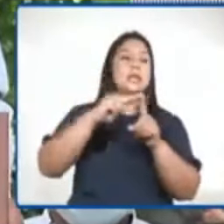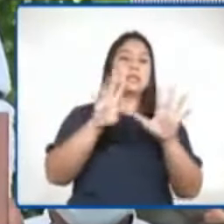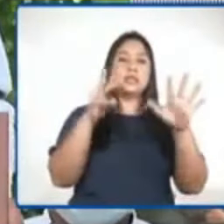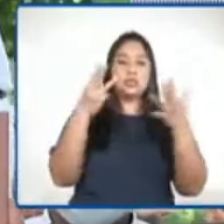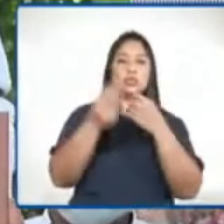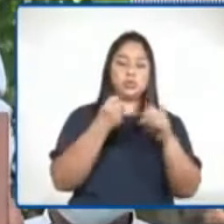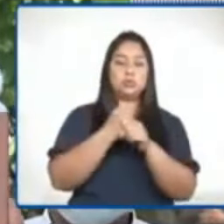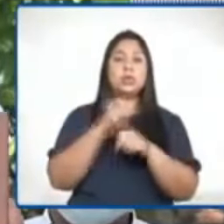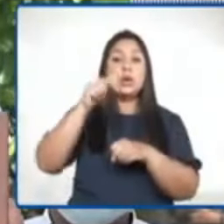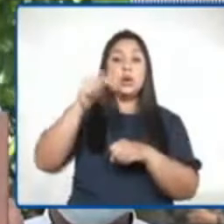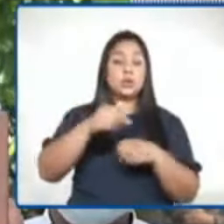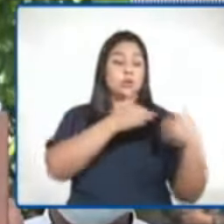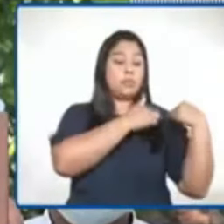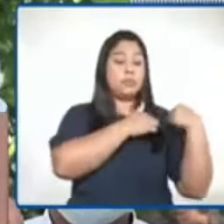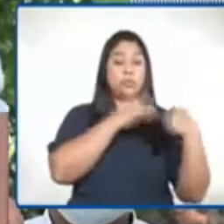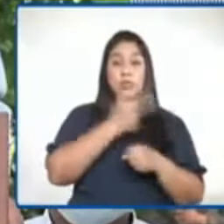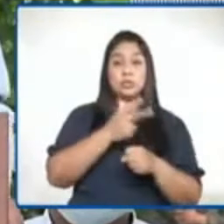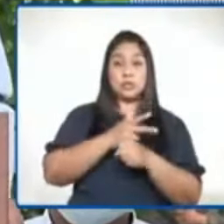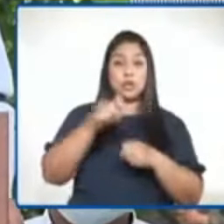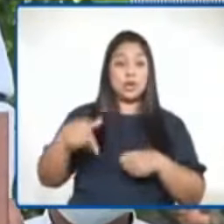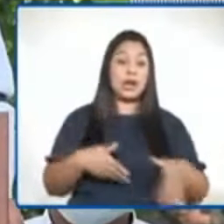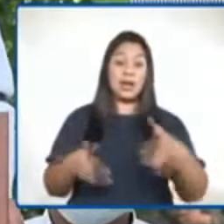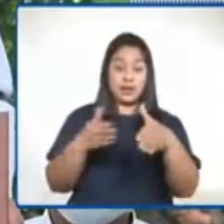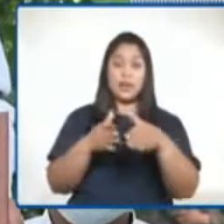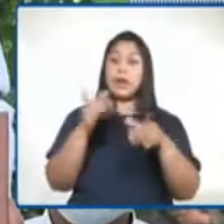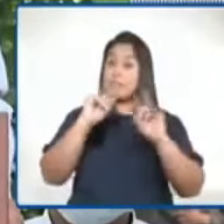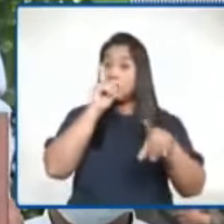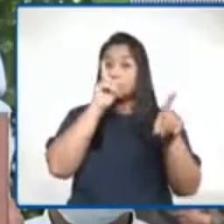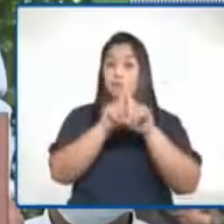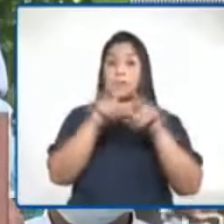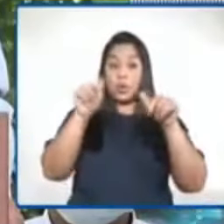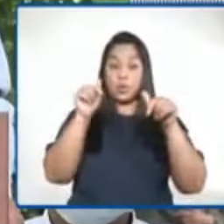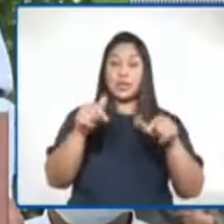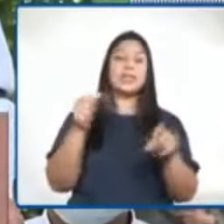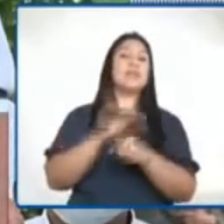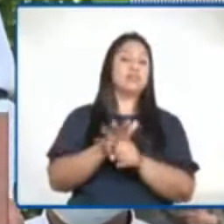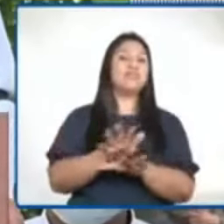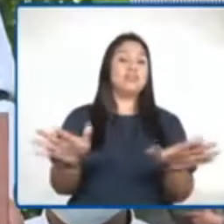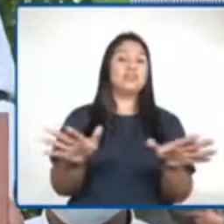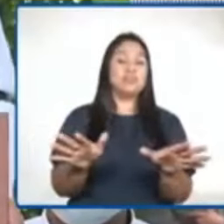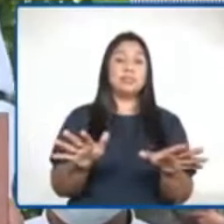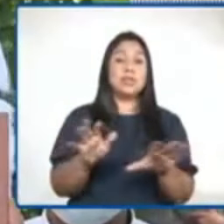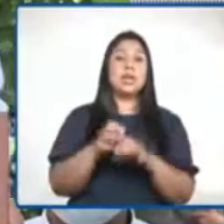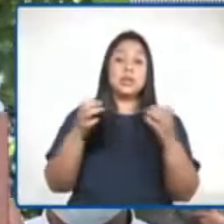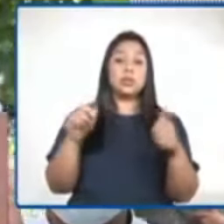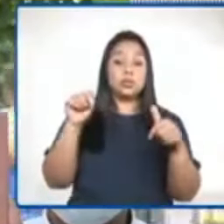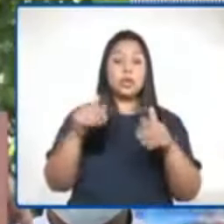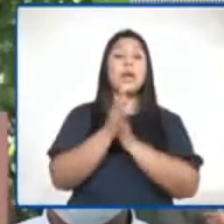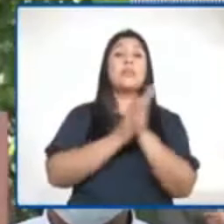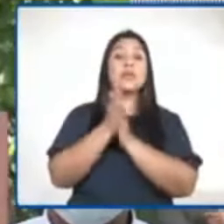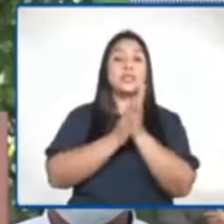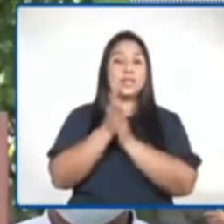guatemaltecos, en este caso la carretera, pero no podemos olvidarnos que estamos en medio de una pandemia y por eso quiero aprovechar el